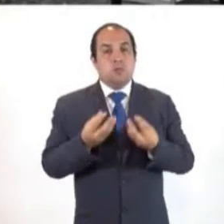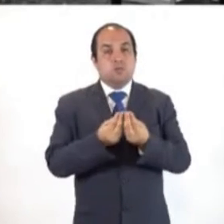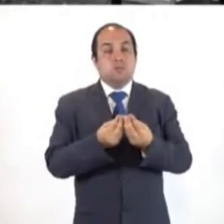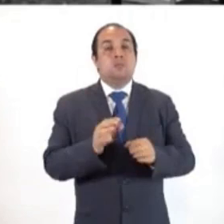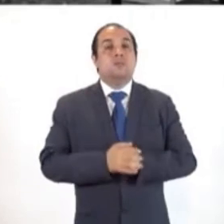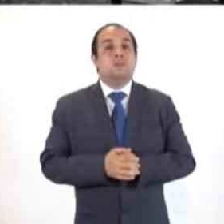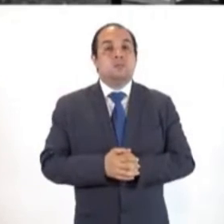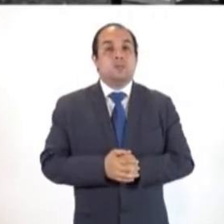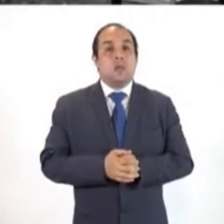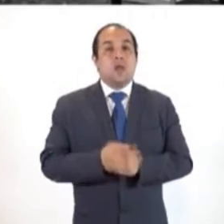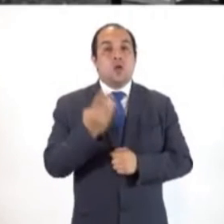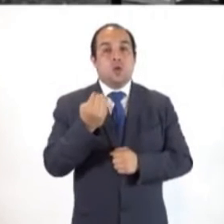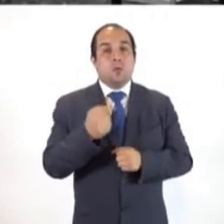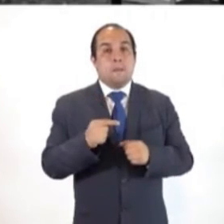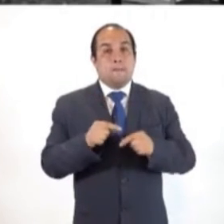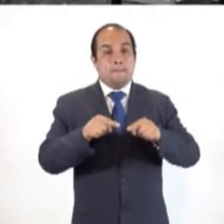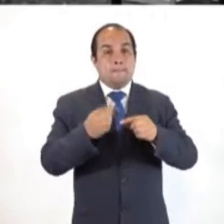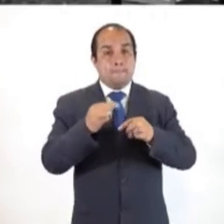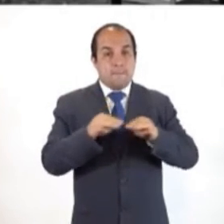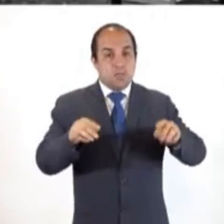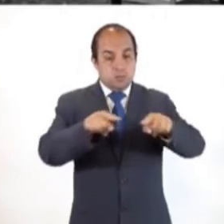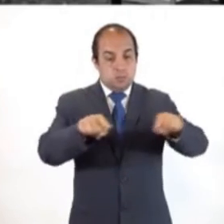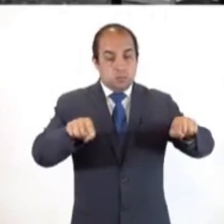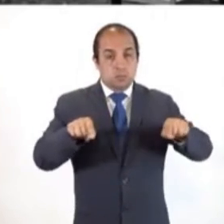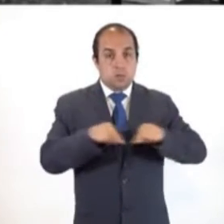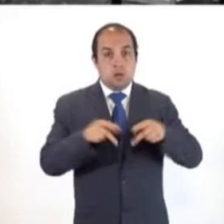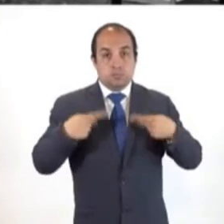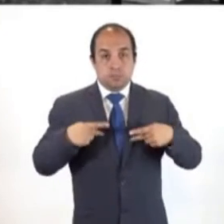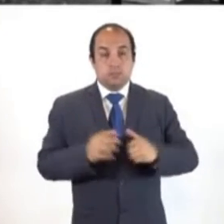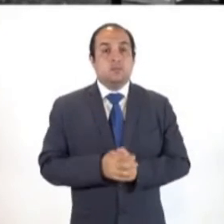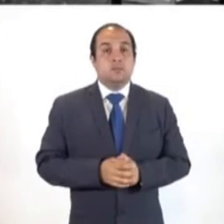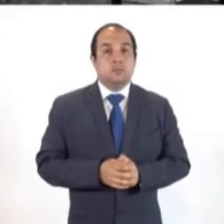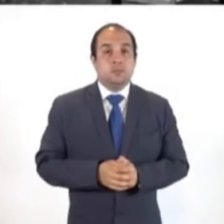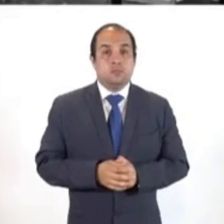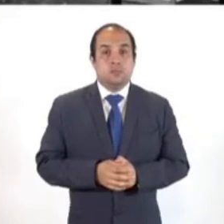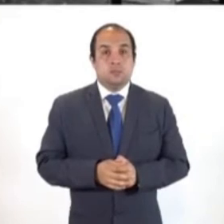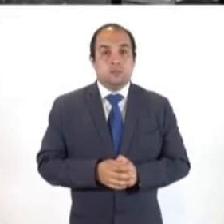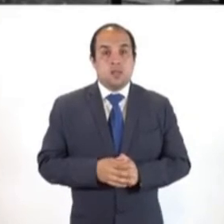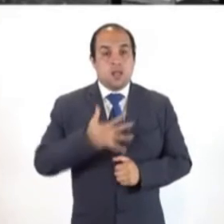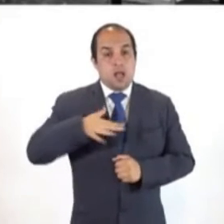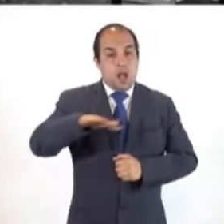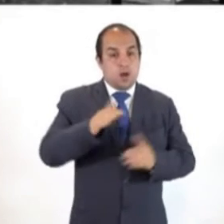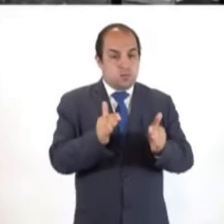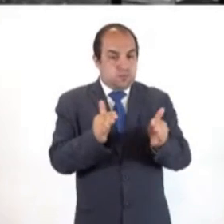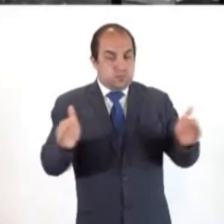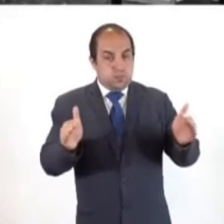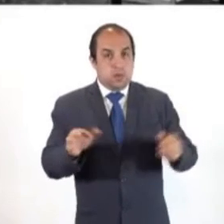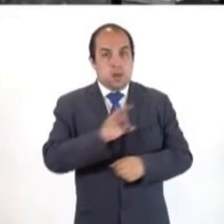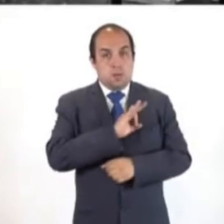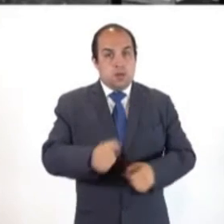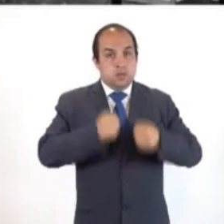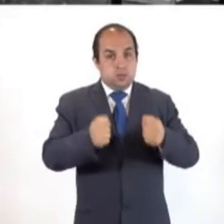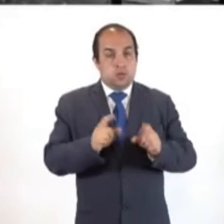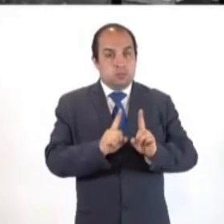9 metros cuadrados por persona. Esto evidentemente hay espacios muy grandes en los que se puede